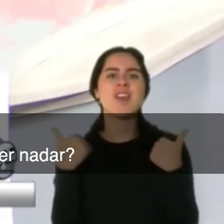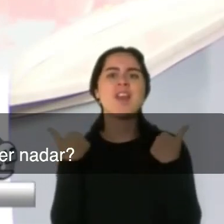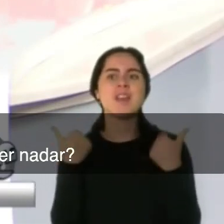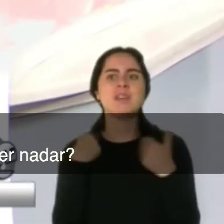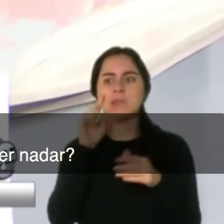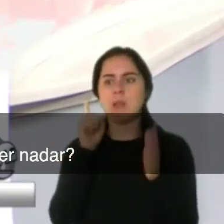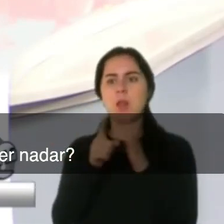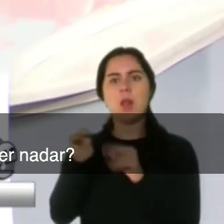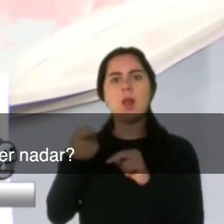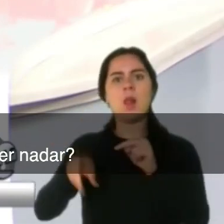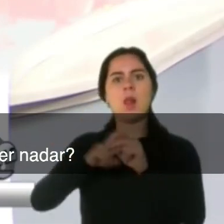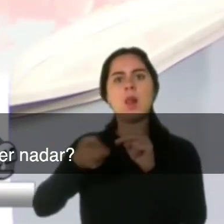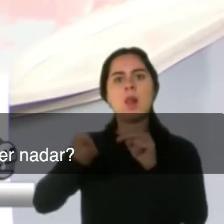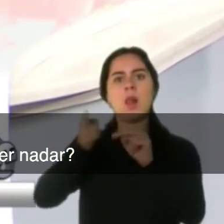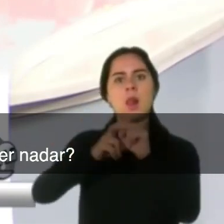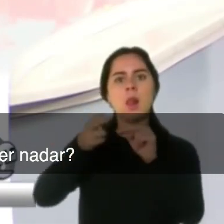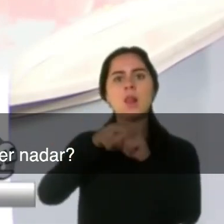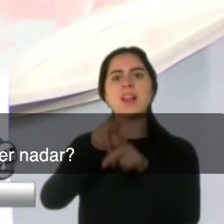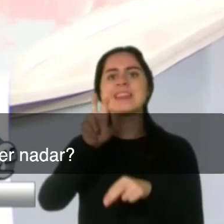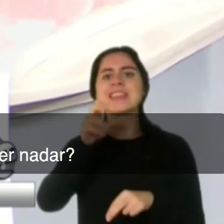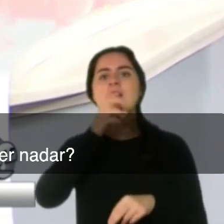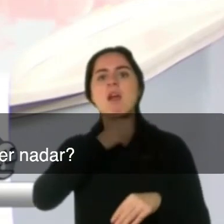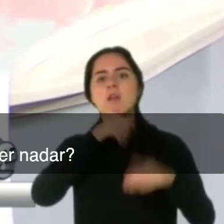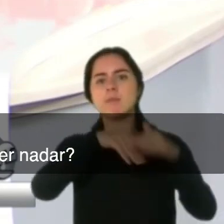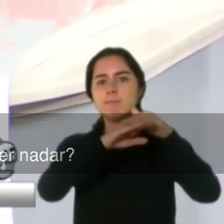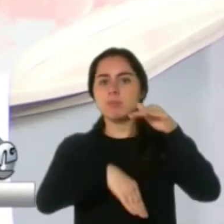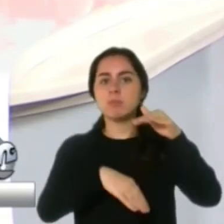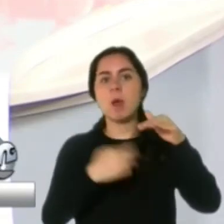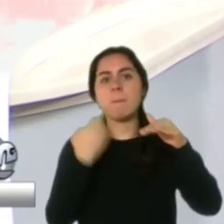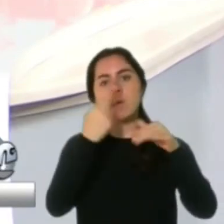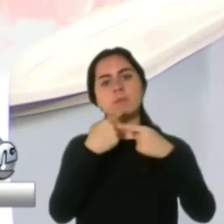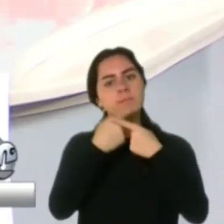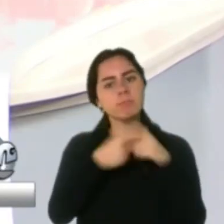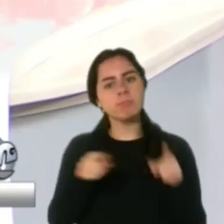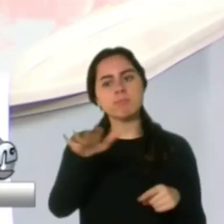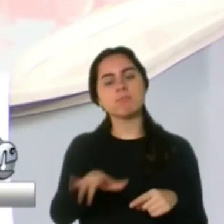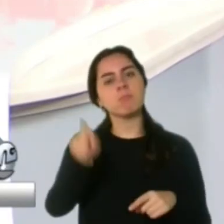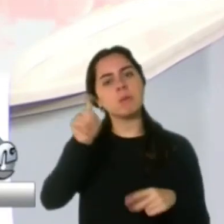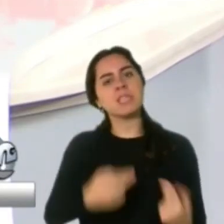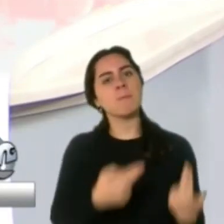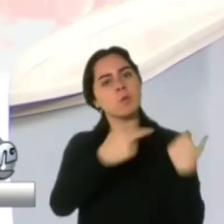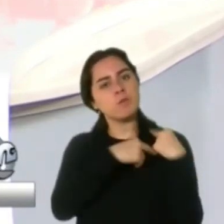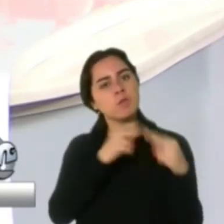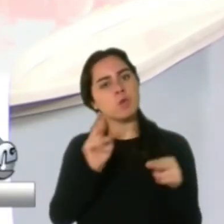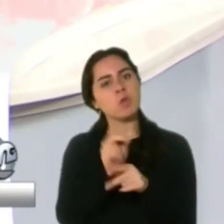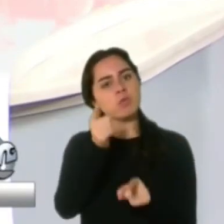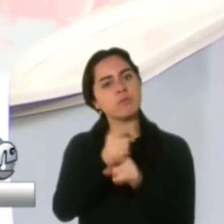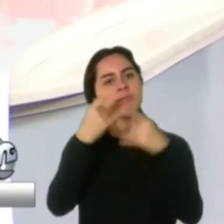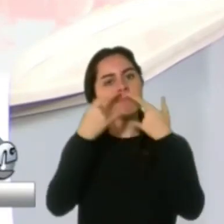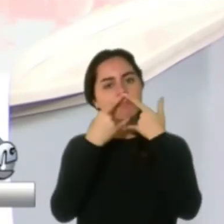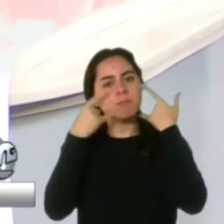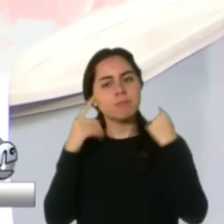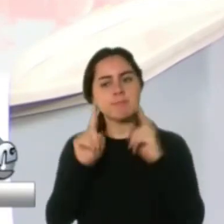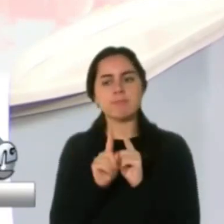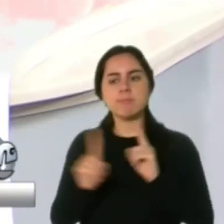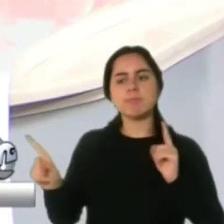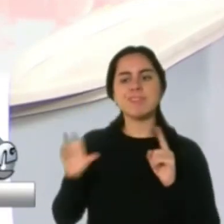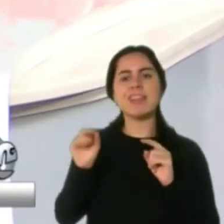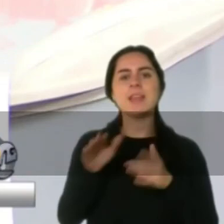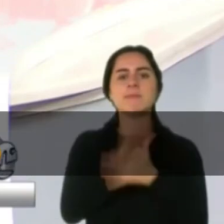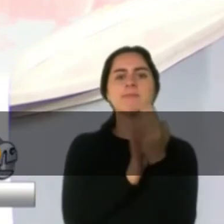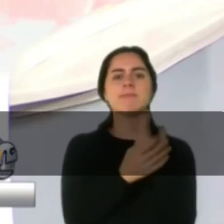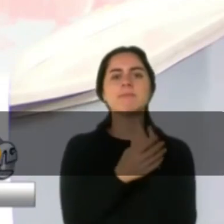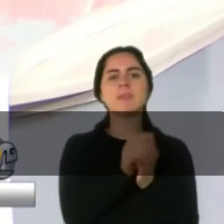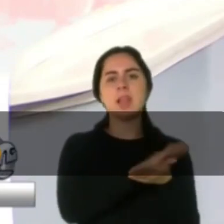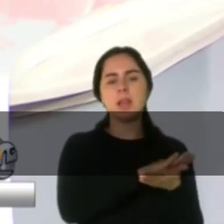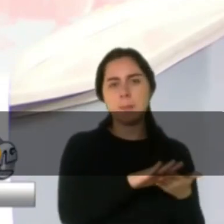menos de 30 años, que es el número mayor, pues tomen la medida correspondiente de distanciamiento y el uso de mascarillas, así como lavado de manos. Reconoció que hay